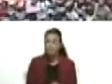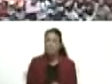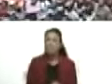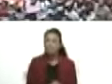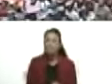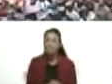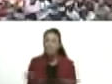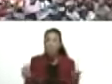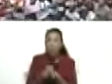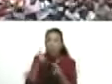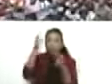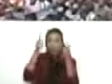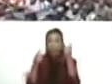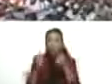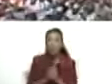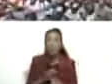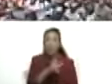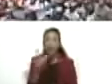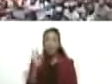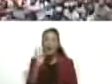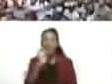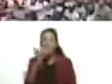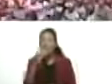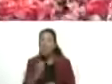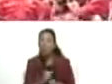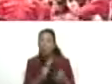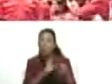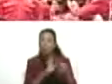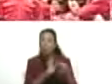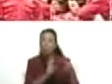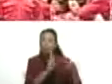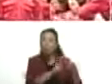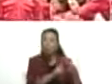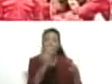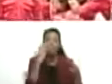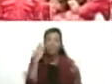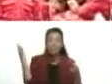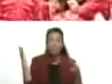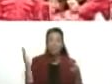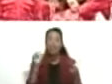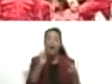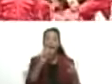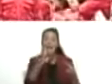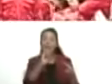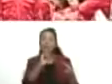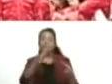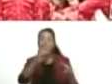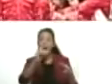Al comandante Francisco Javier Alas Cárdenas, presente.